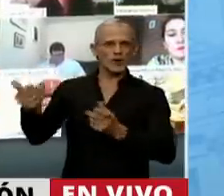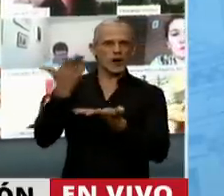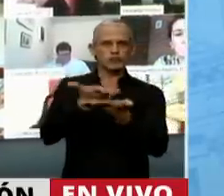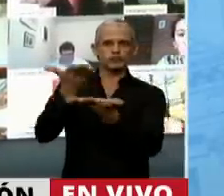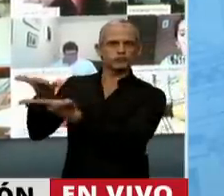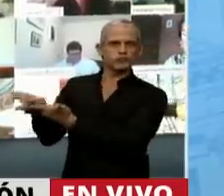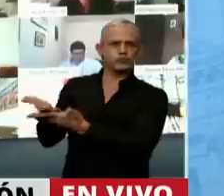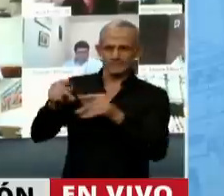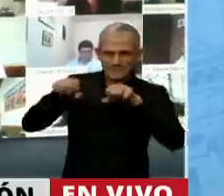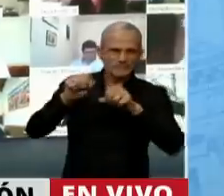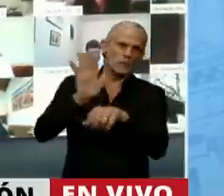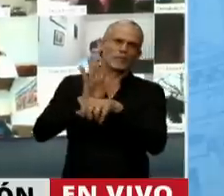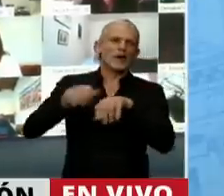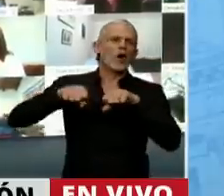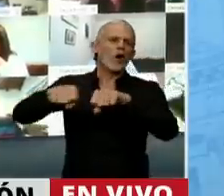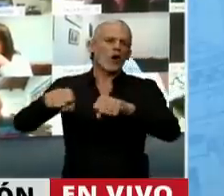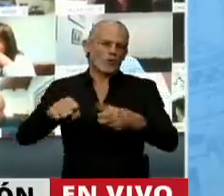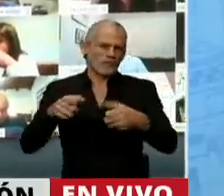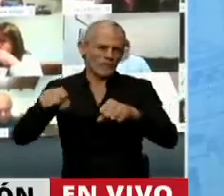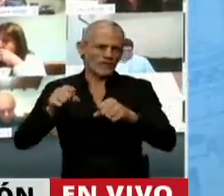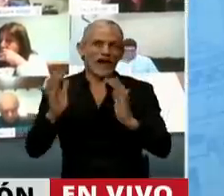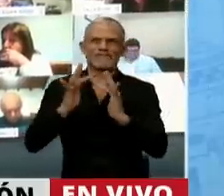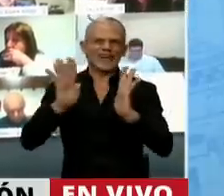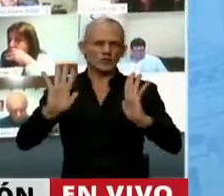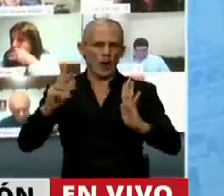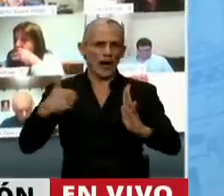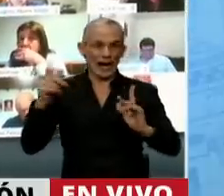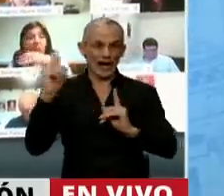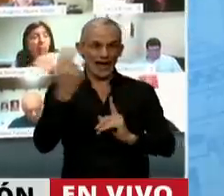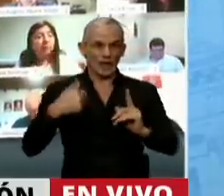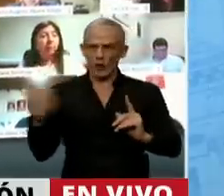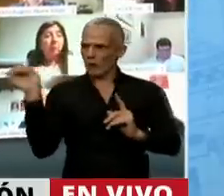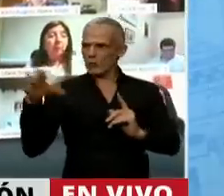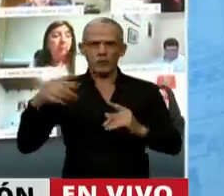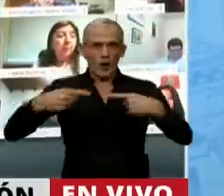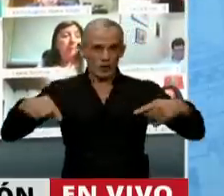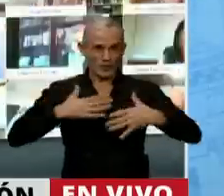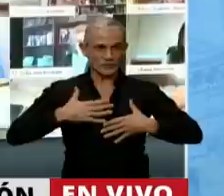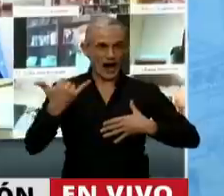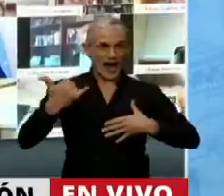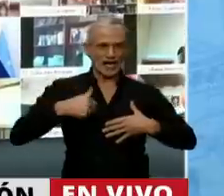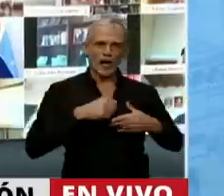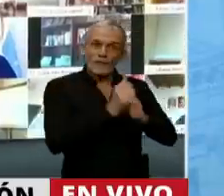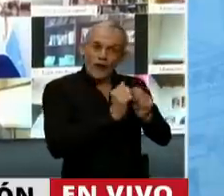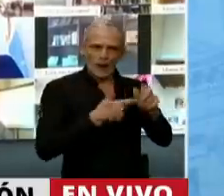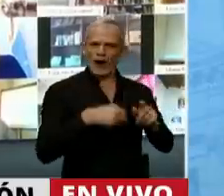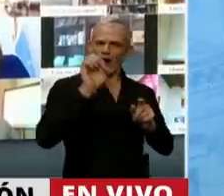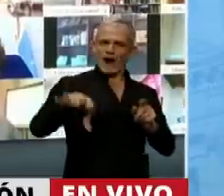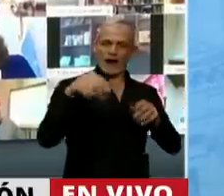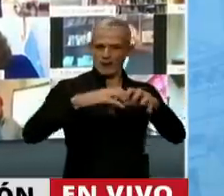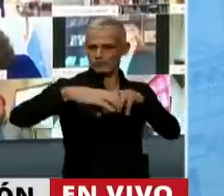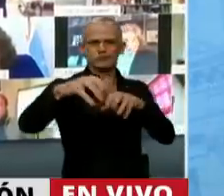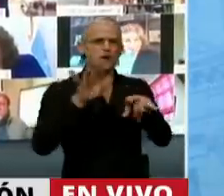luego, sobre esa plataforma, que es una góndola virtual, donde cada uno carga los productos que tiene y